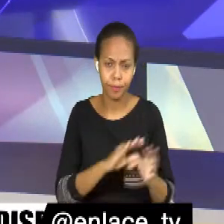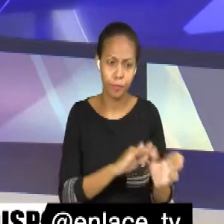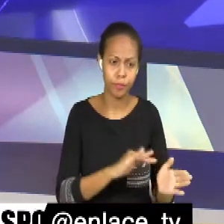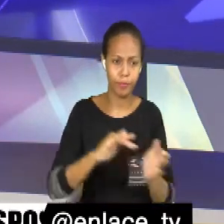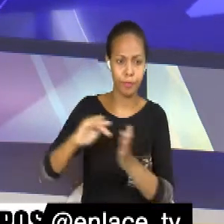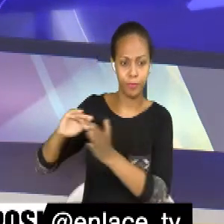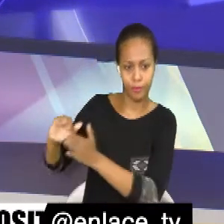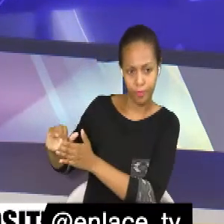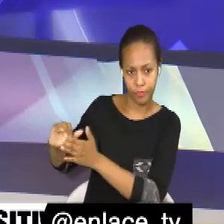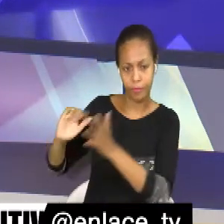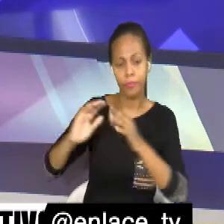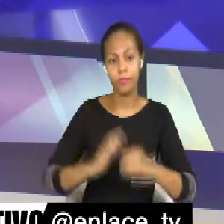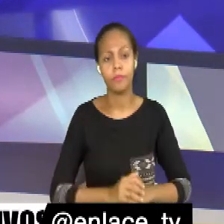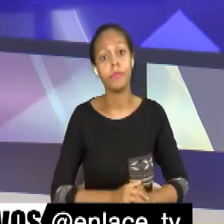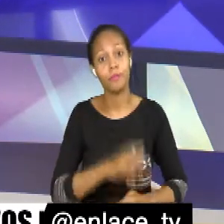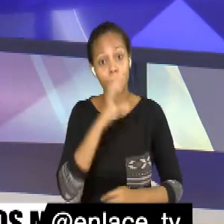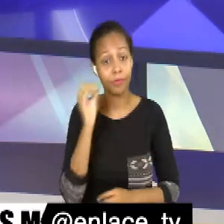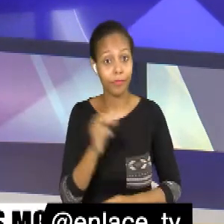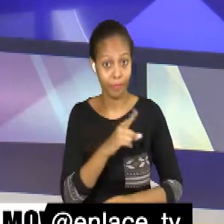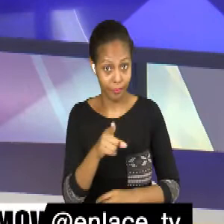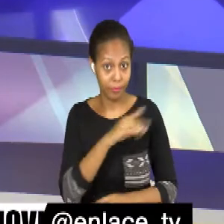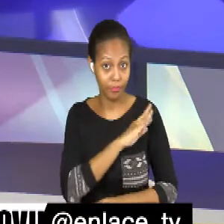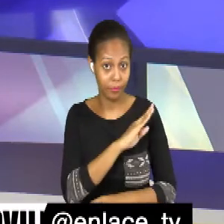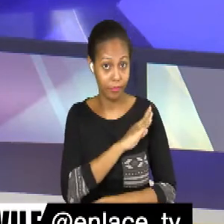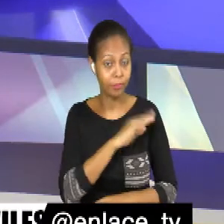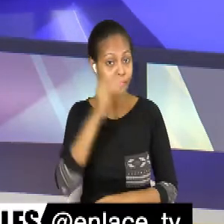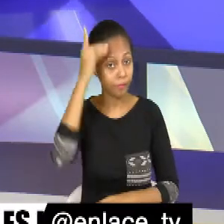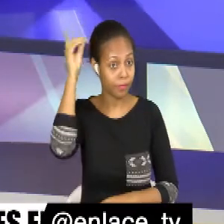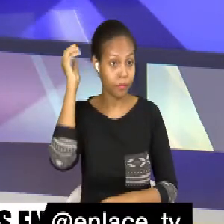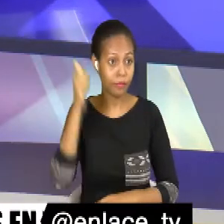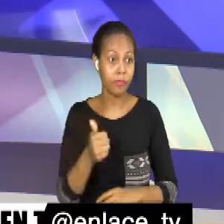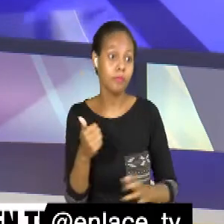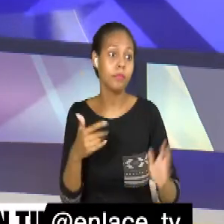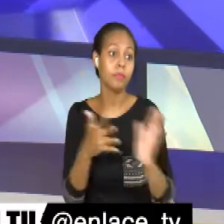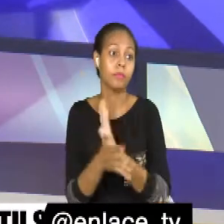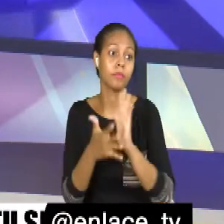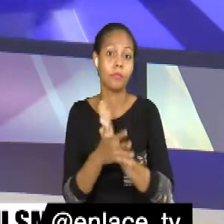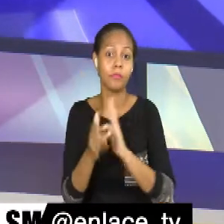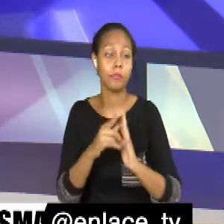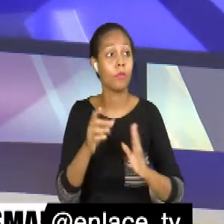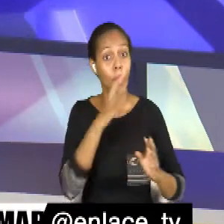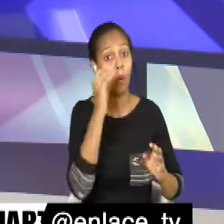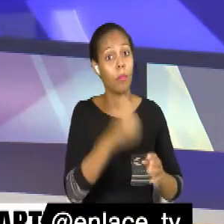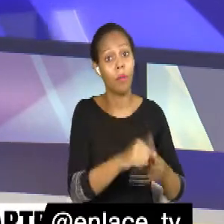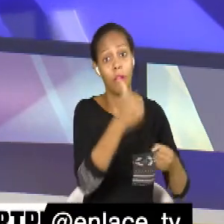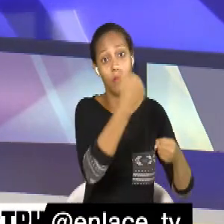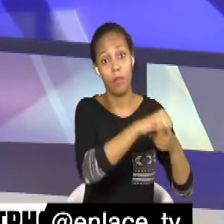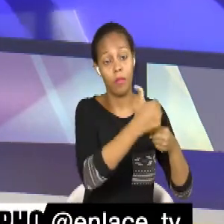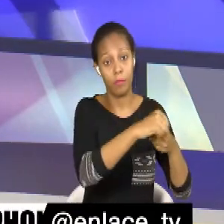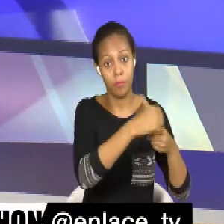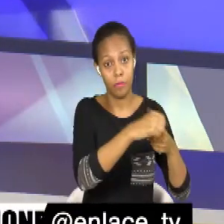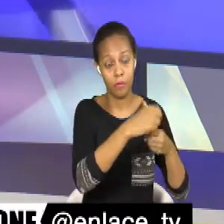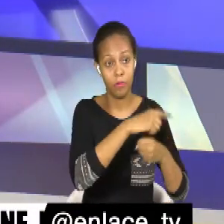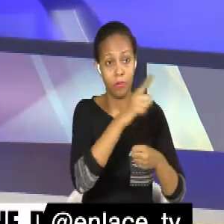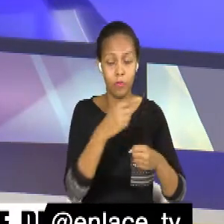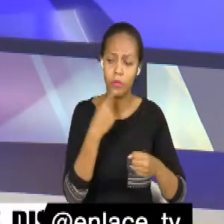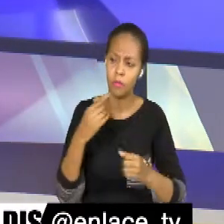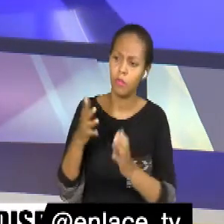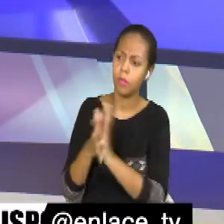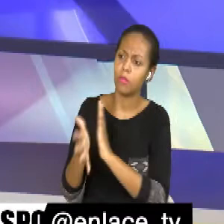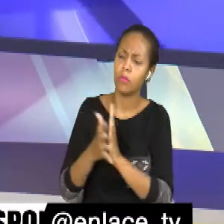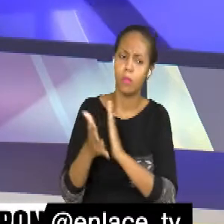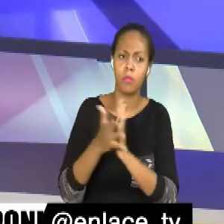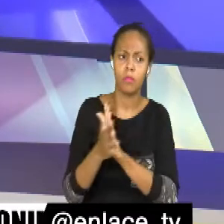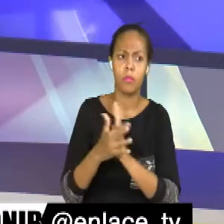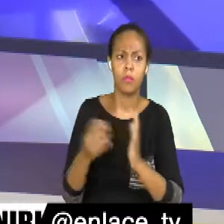el alcalde de Barranca Bermeja, Darío Echeverry Serrano, respondió a señalamientos del presidente de Ecopetrol, Juan Carlos Echeverry, relacionados con la situación de orden